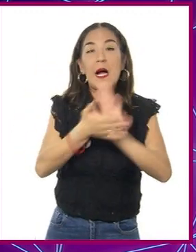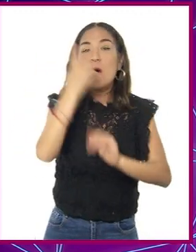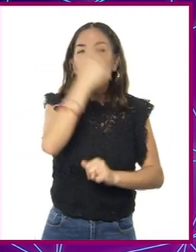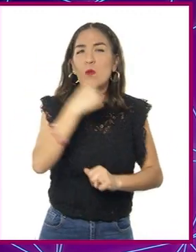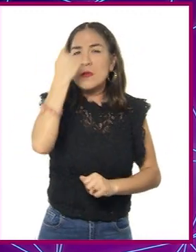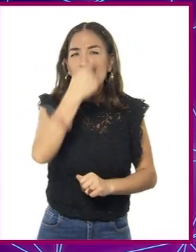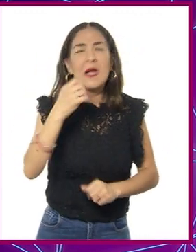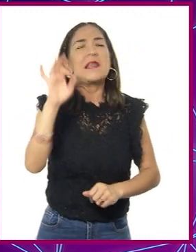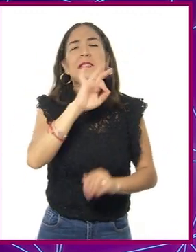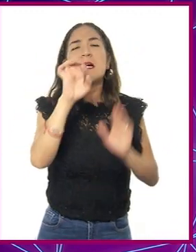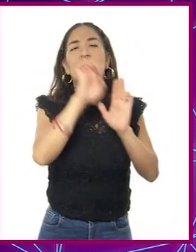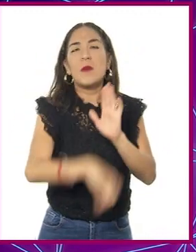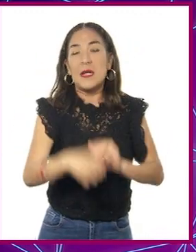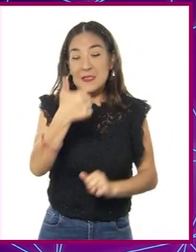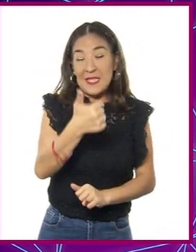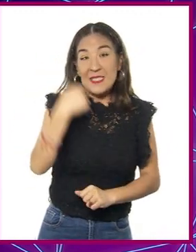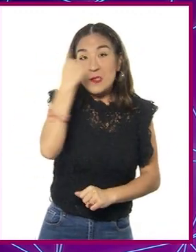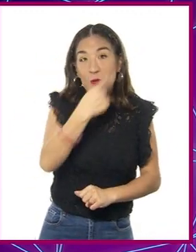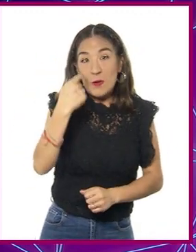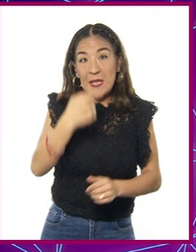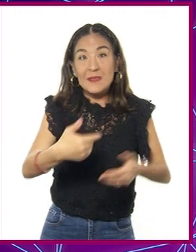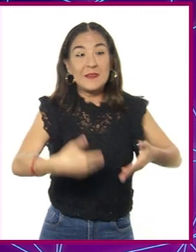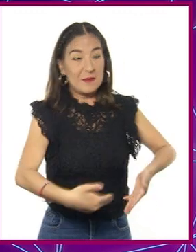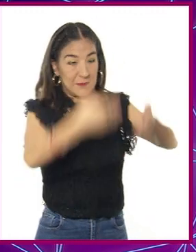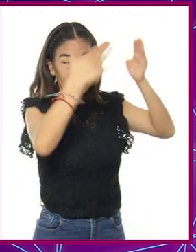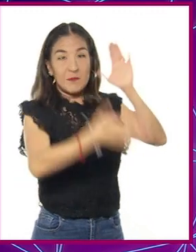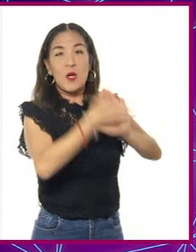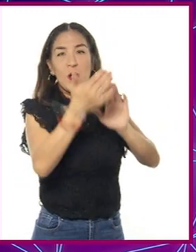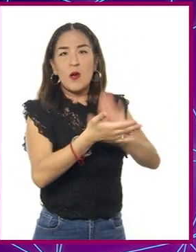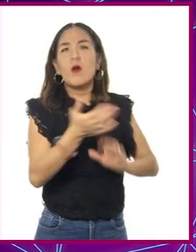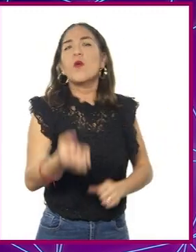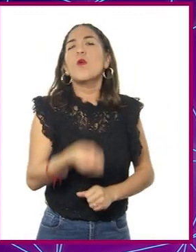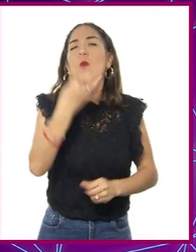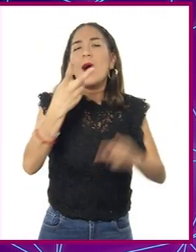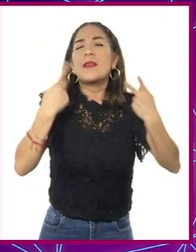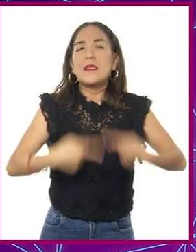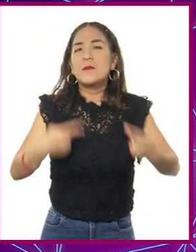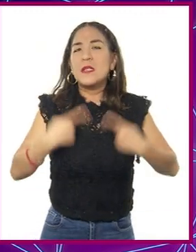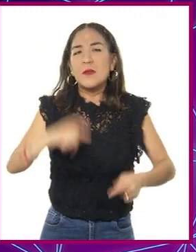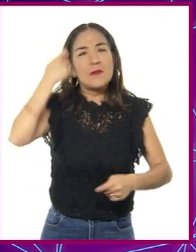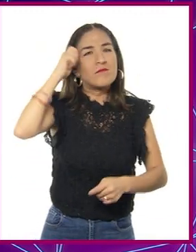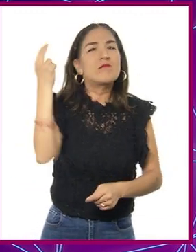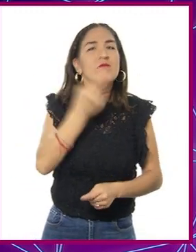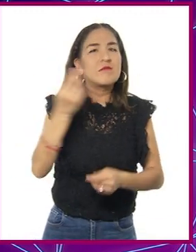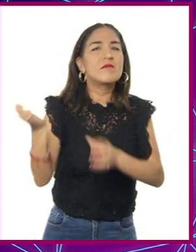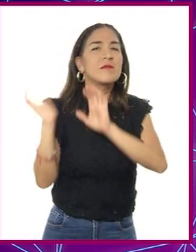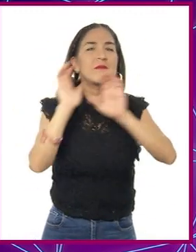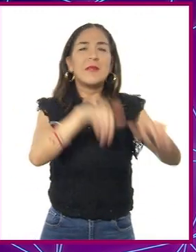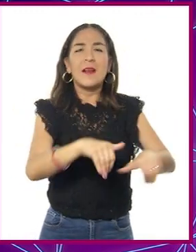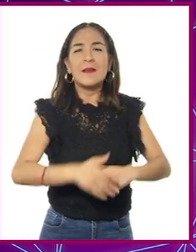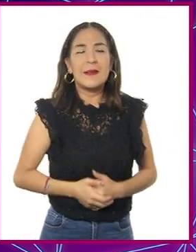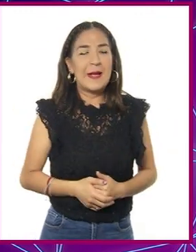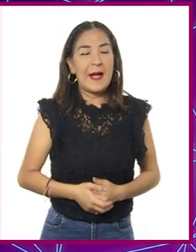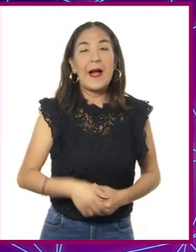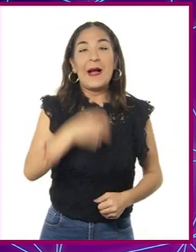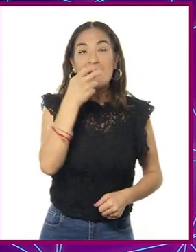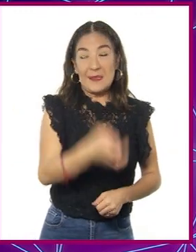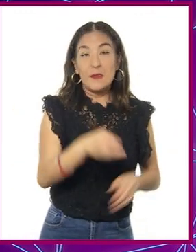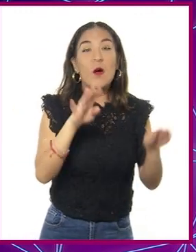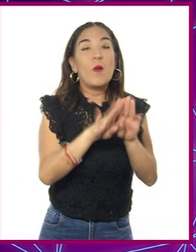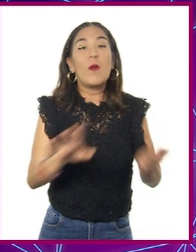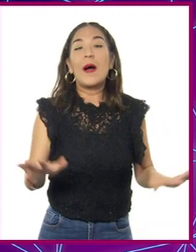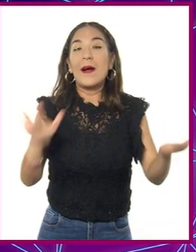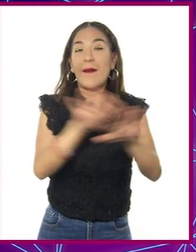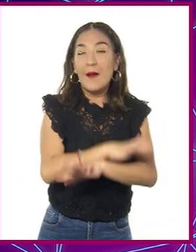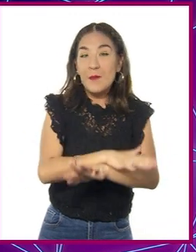horas, ¿cuántos albañiles se necesitan? En esta gráfica, si una de las variables aumenta,